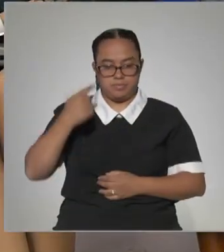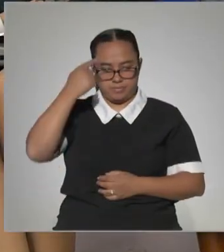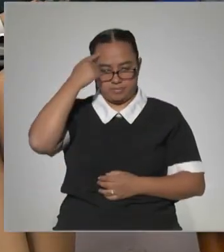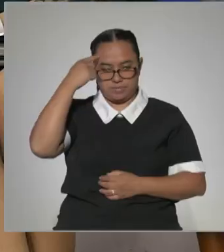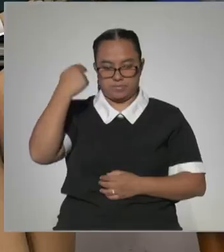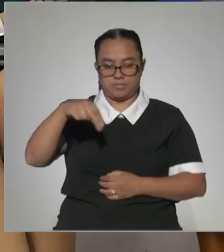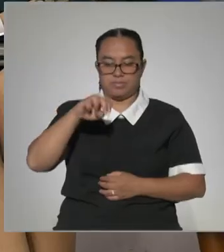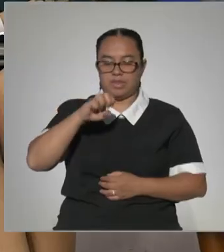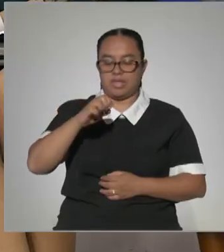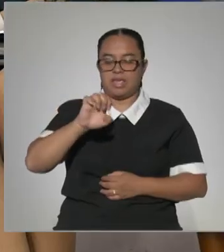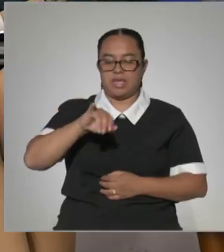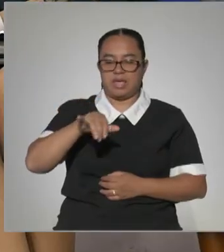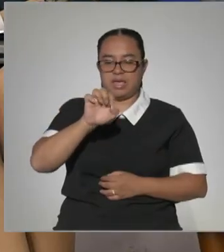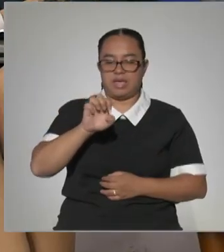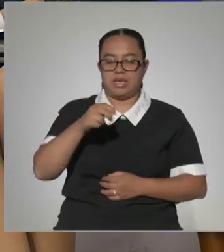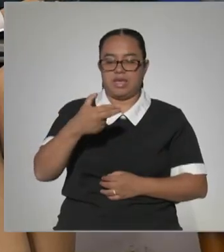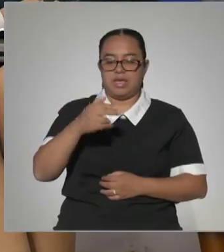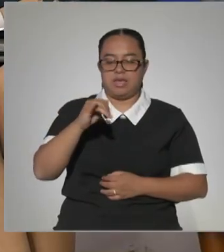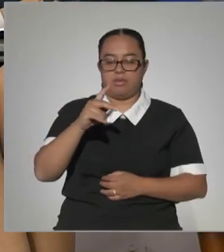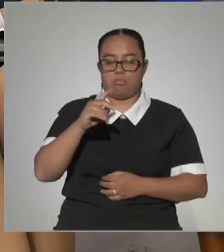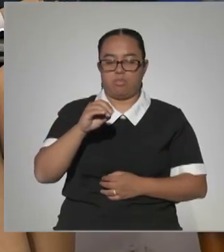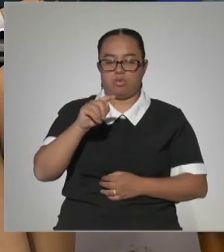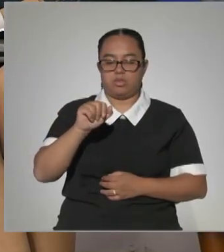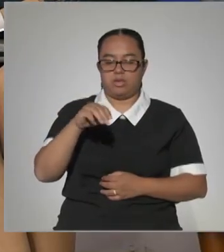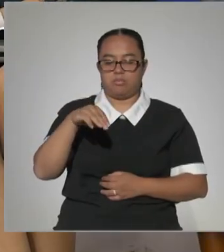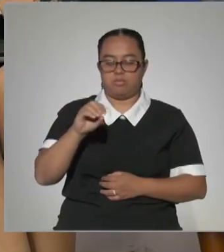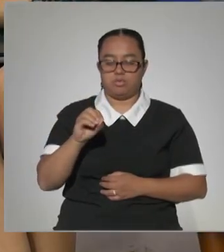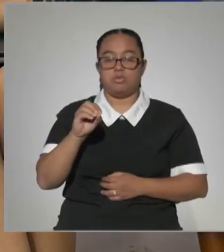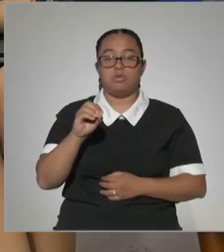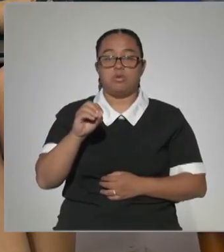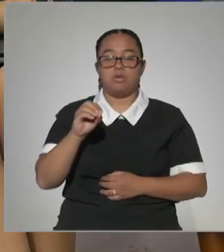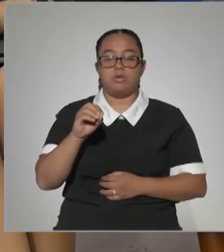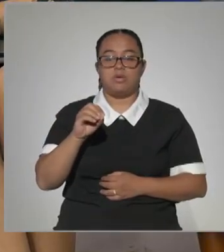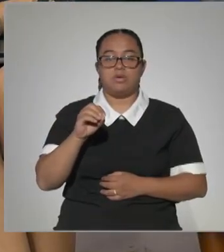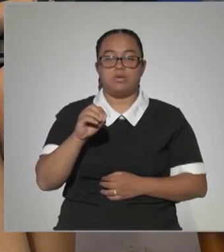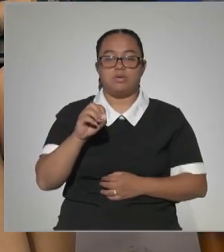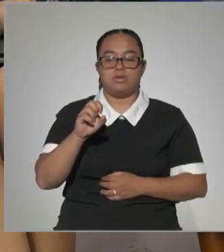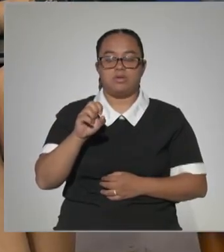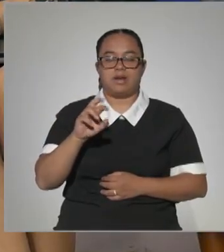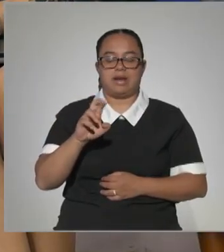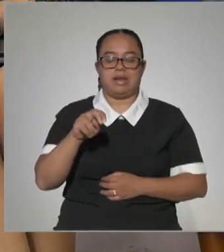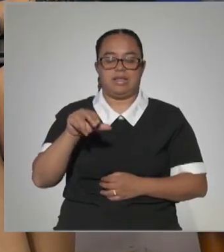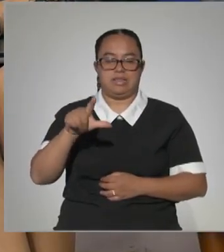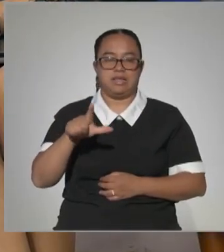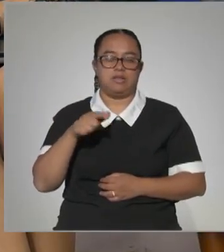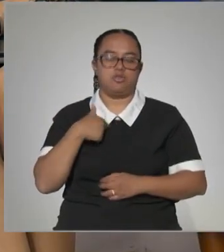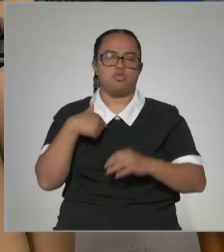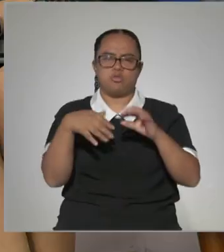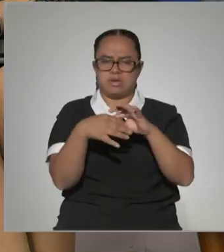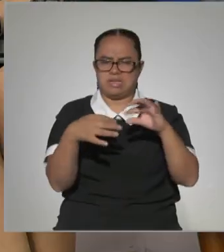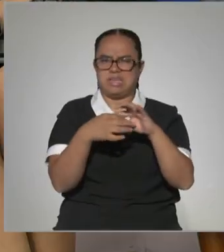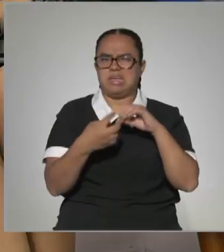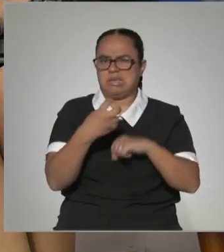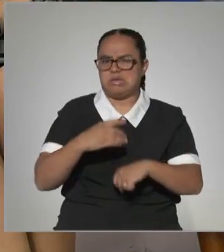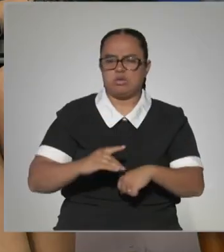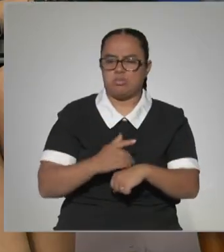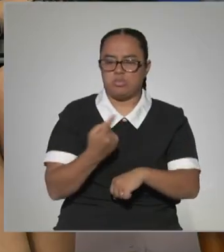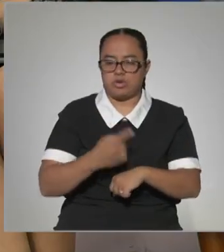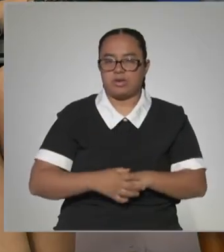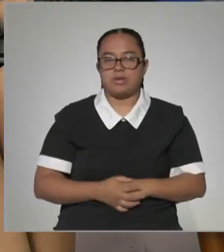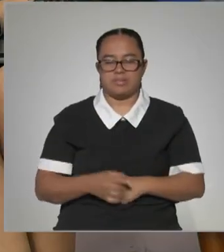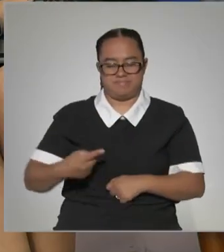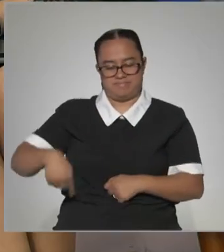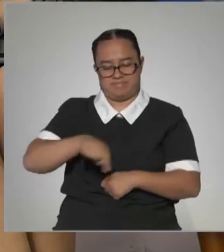eje hipotálamo hipófisis suprarrenal, ¿no? Y sí hago como, lo menciono porque es como nosotros